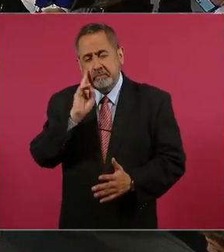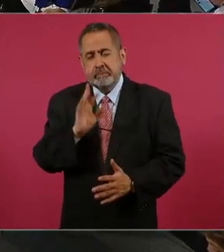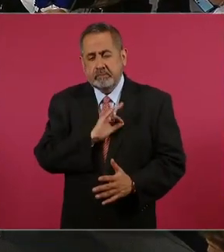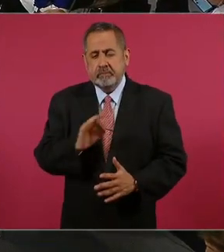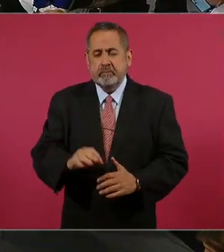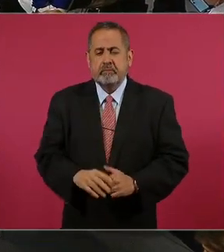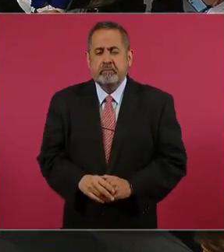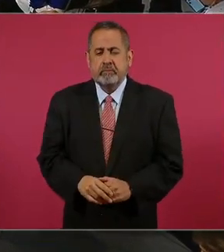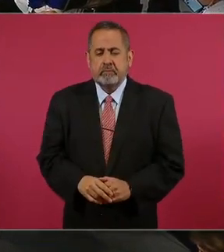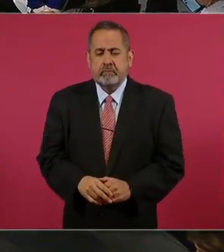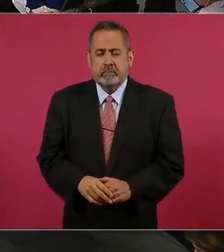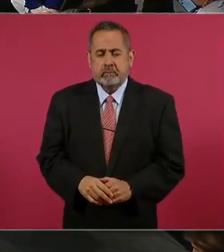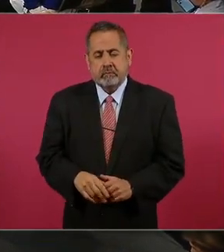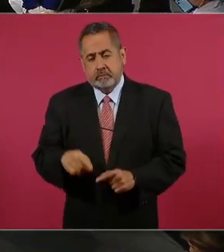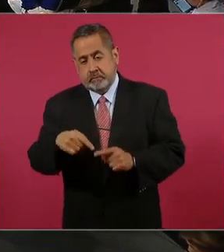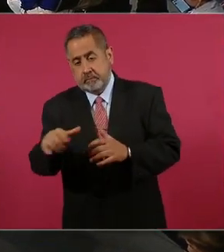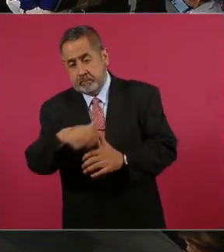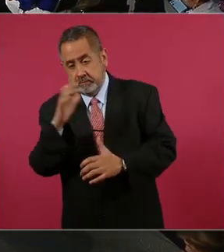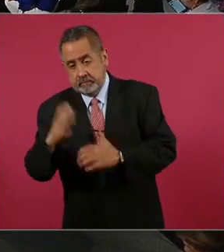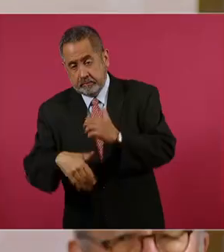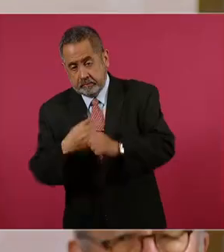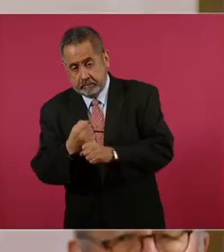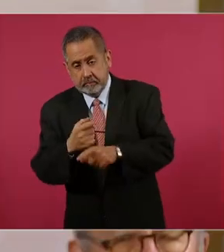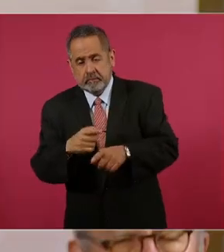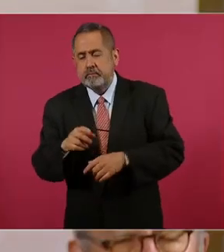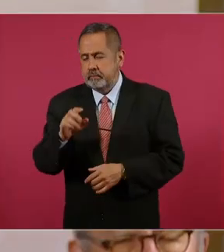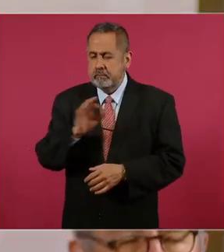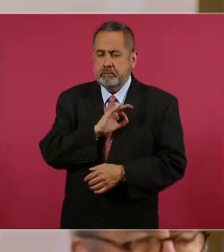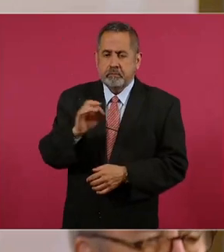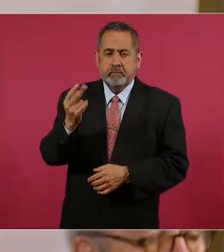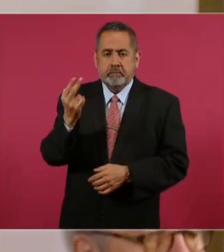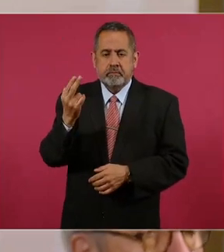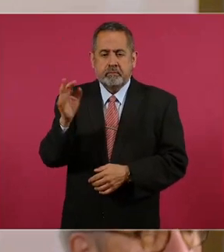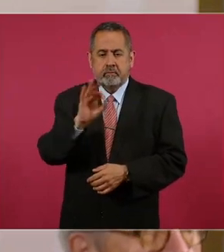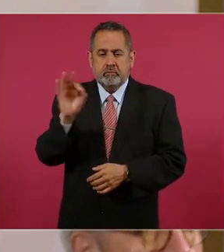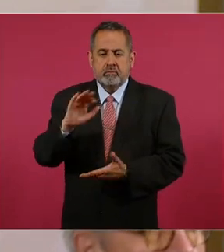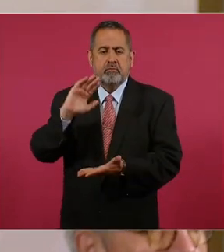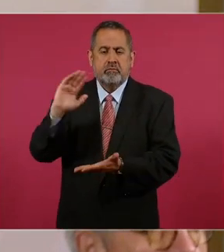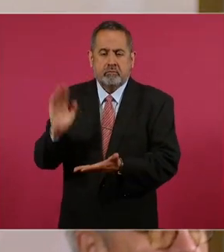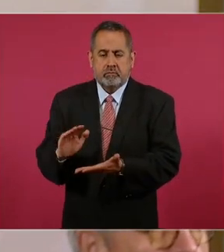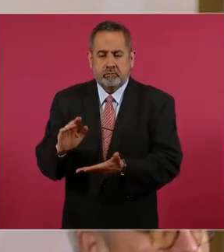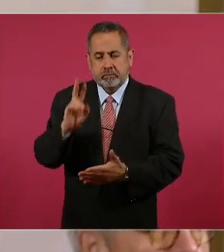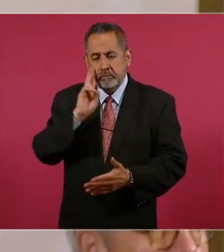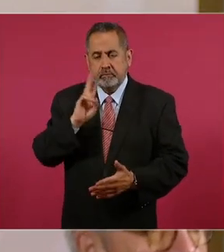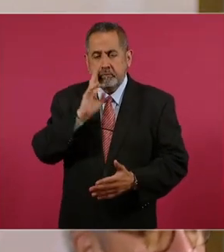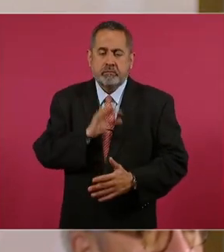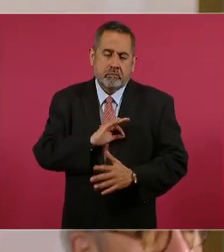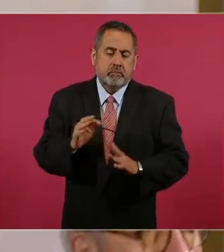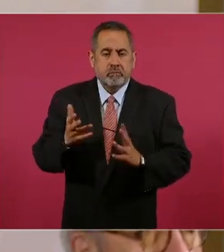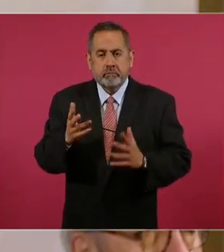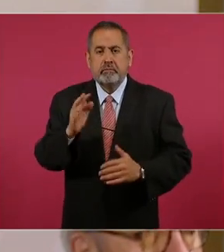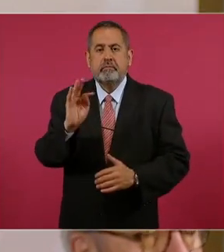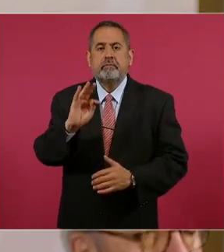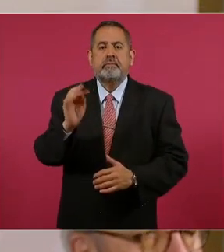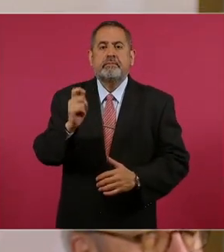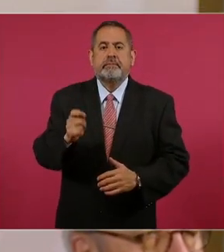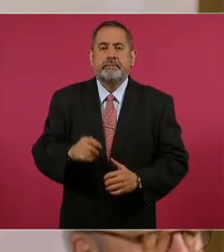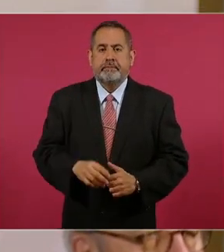el sexenio 25 por ciento menos y en el caso de